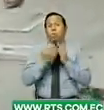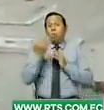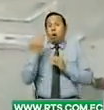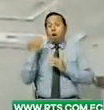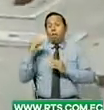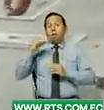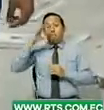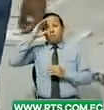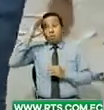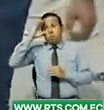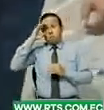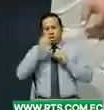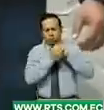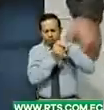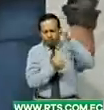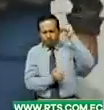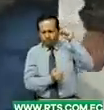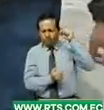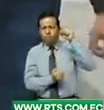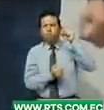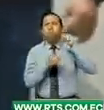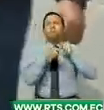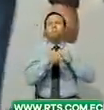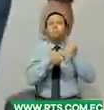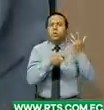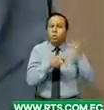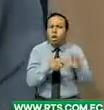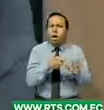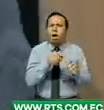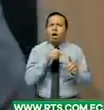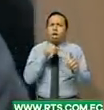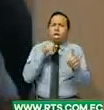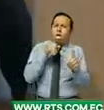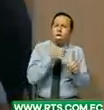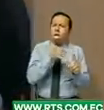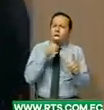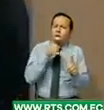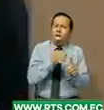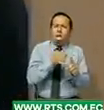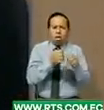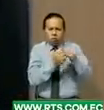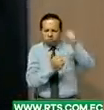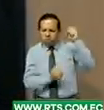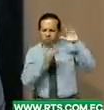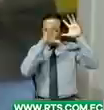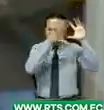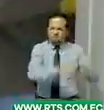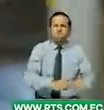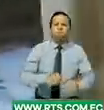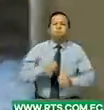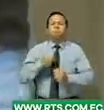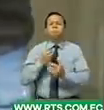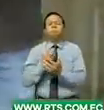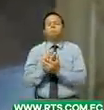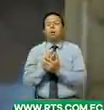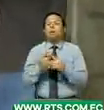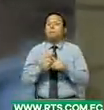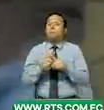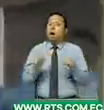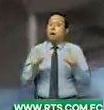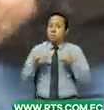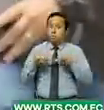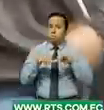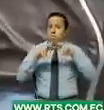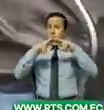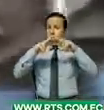y descubrieron al sospechoso en pleno acto flagrante abusando de la pequeña. Sin embargo, las investigaciones